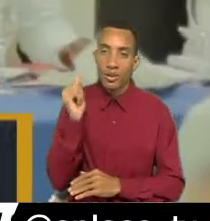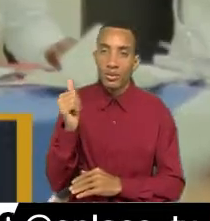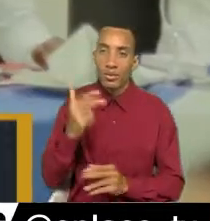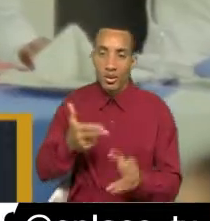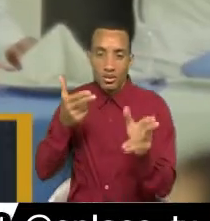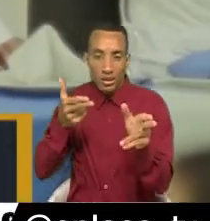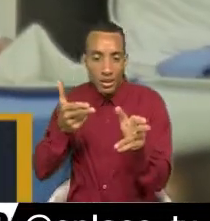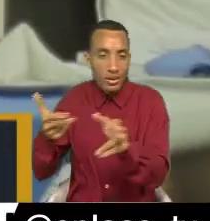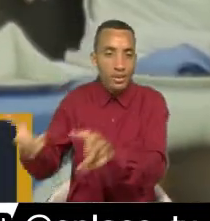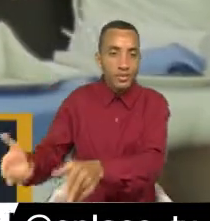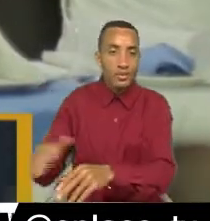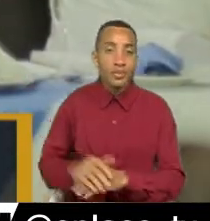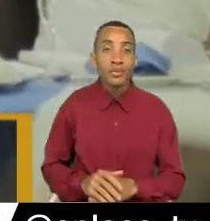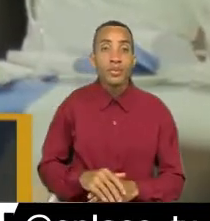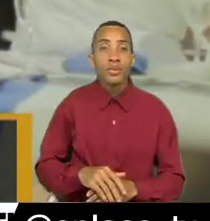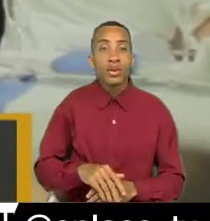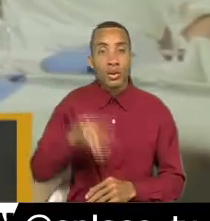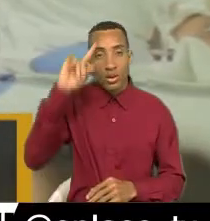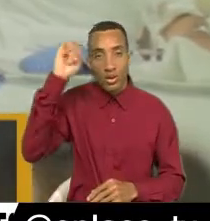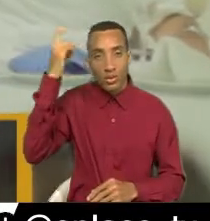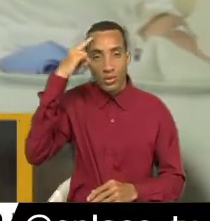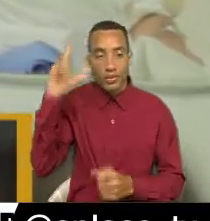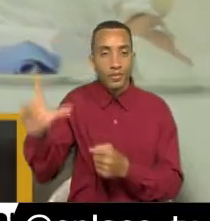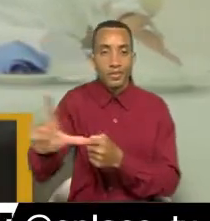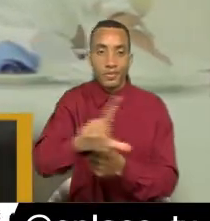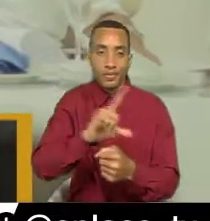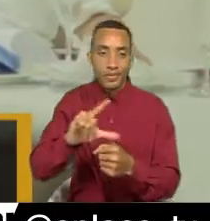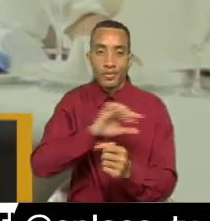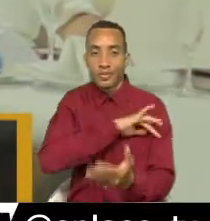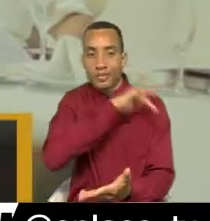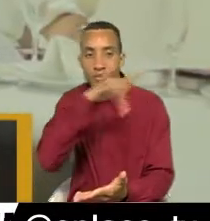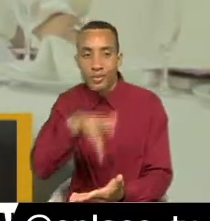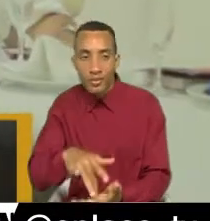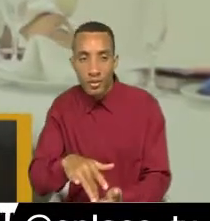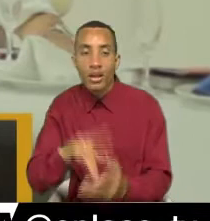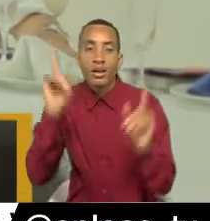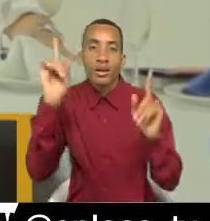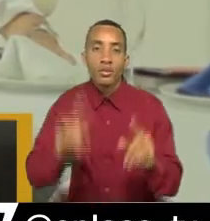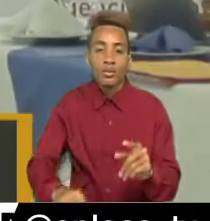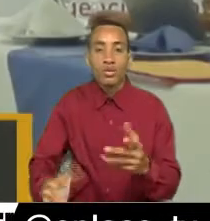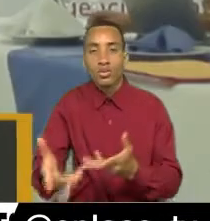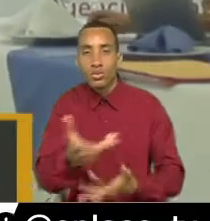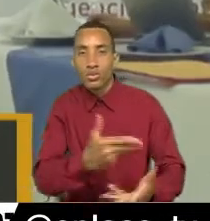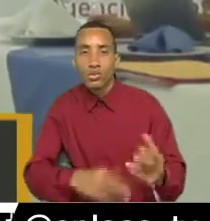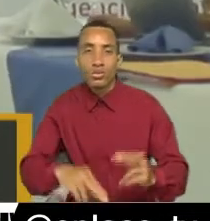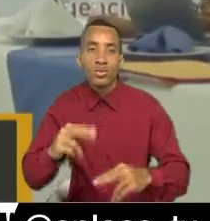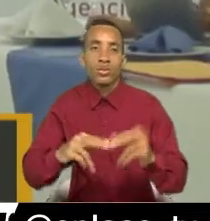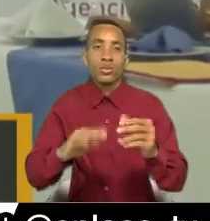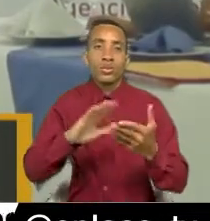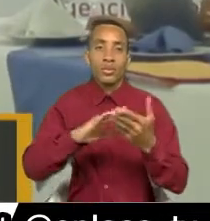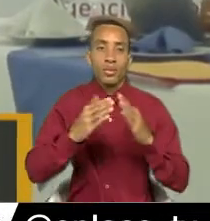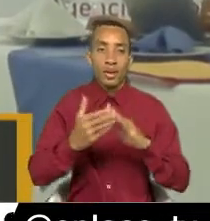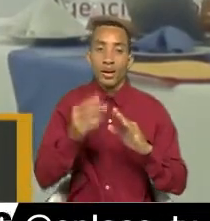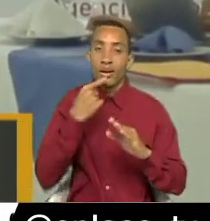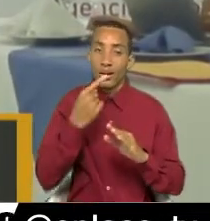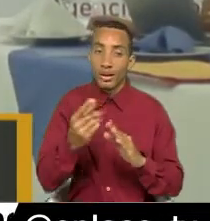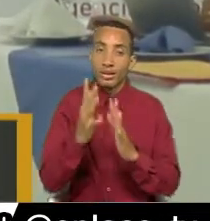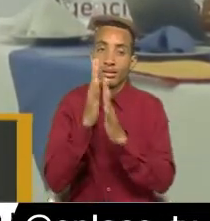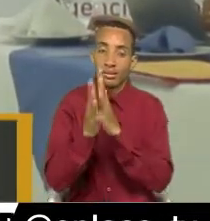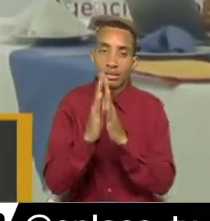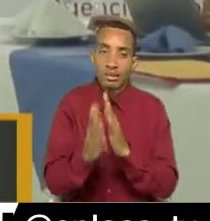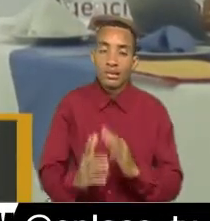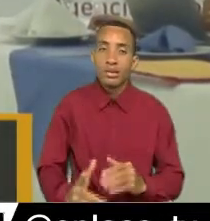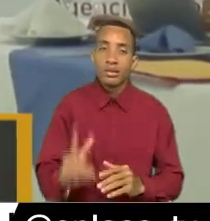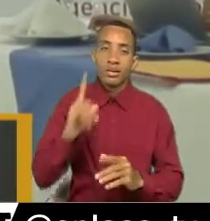El gobierno local participó del conversatorio denominado Apuestas para la Construcción de Paz, cuyo objetivo es diversificar los espacios con